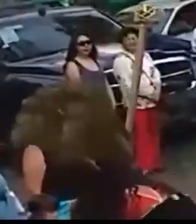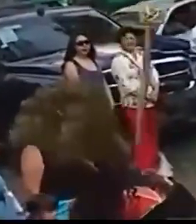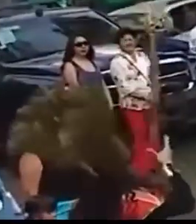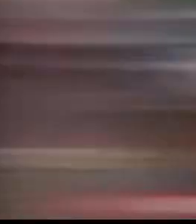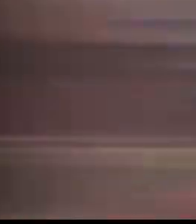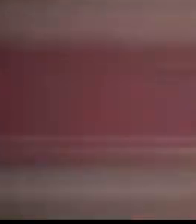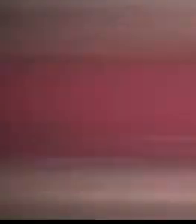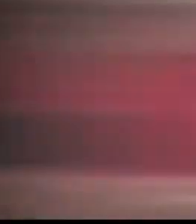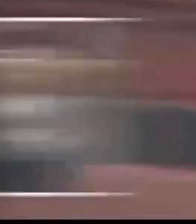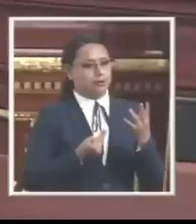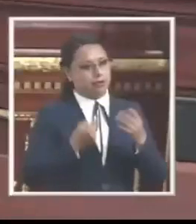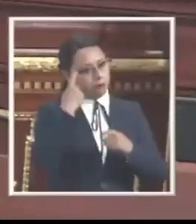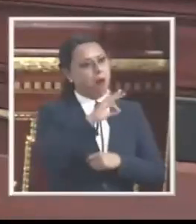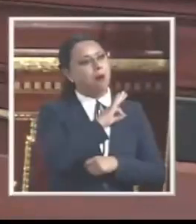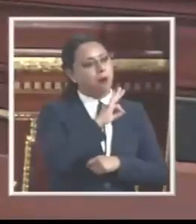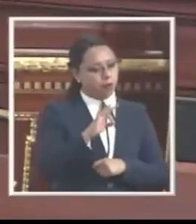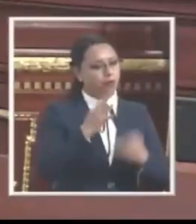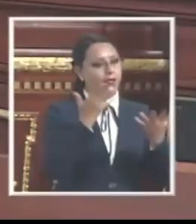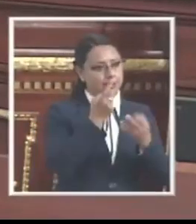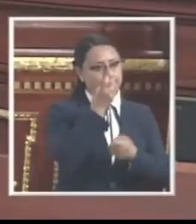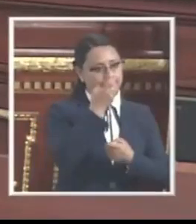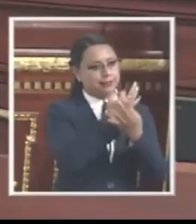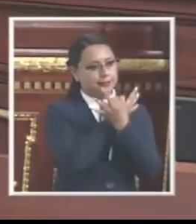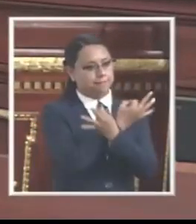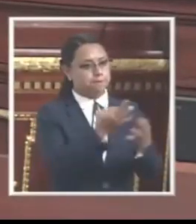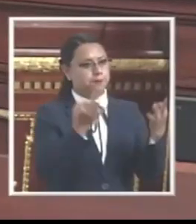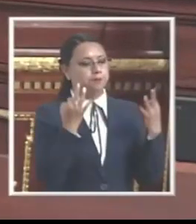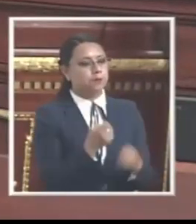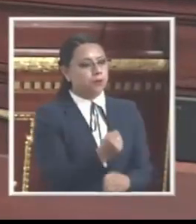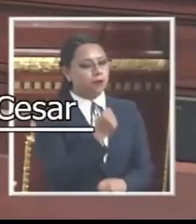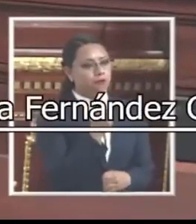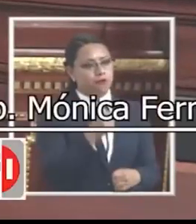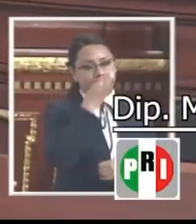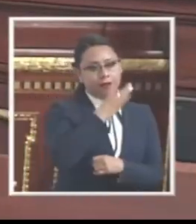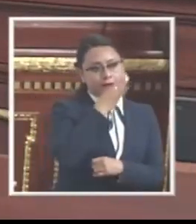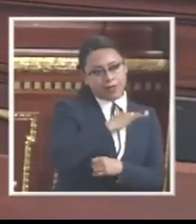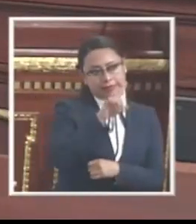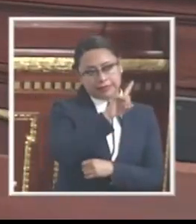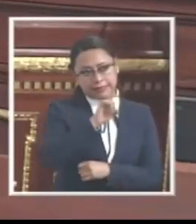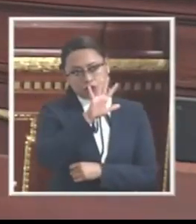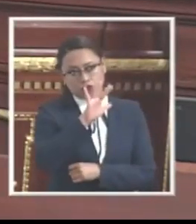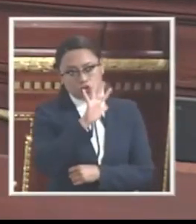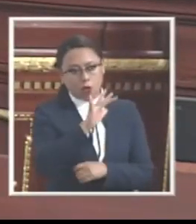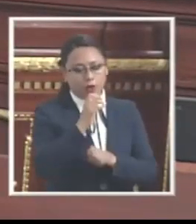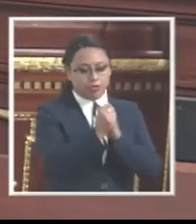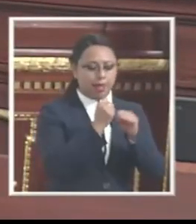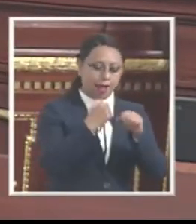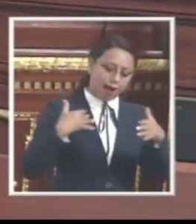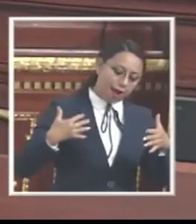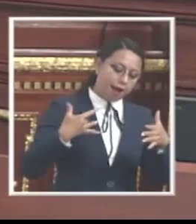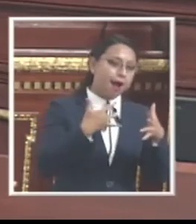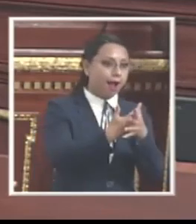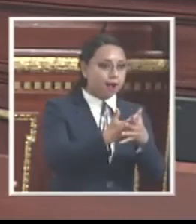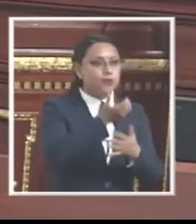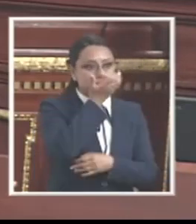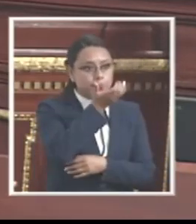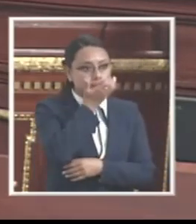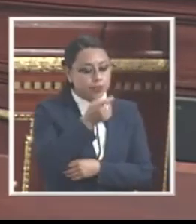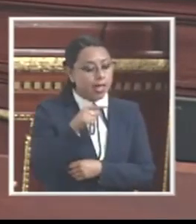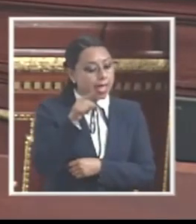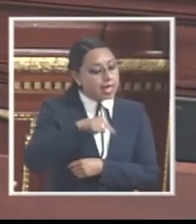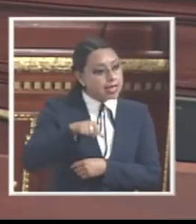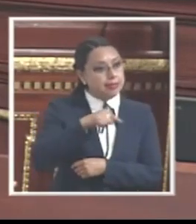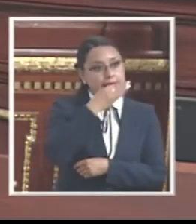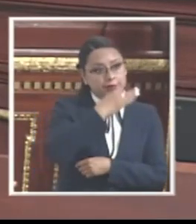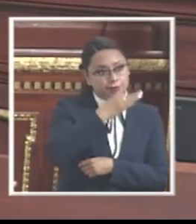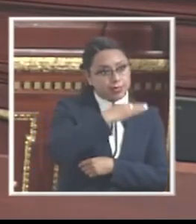y cuadrillas con una fuerza festiva de más de 150 años de tradición los carnavales no pueden ni